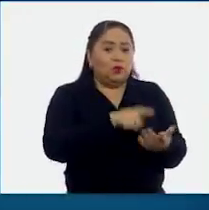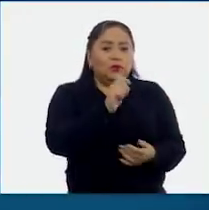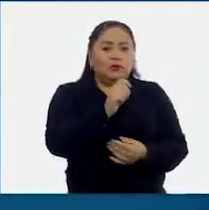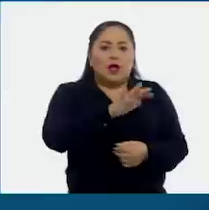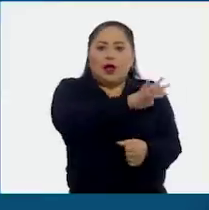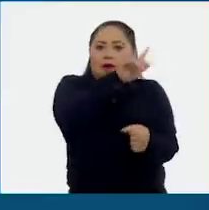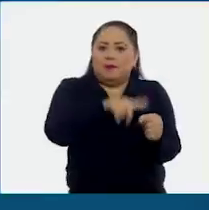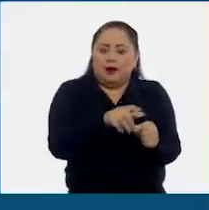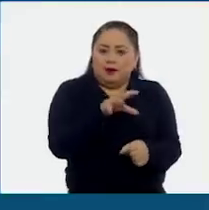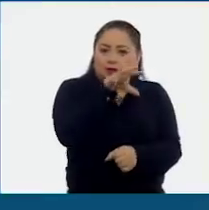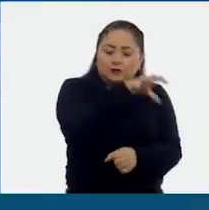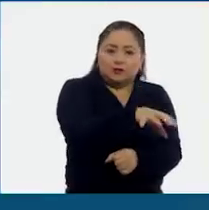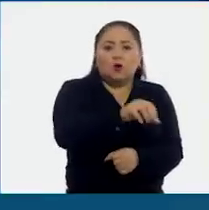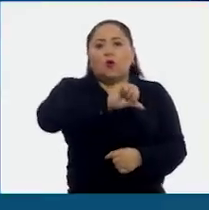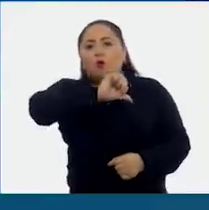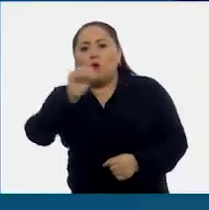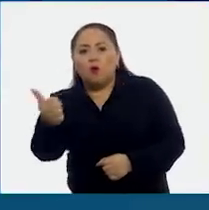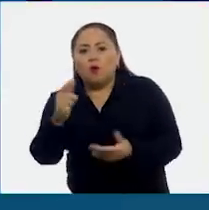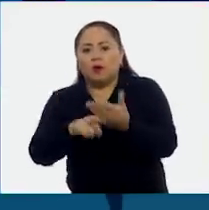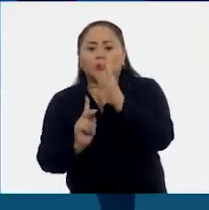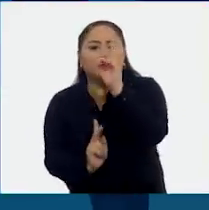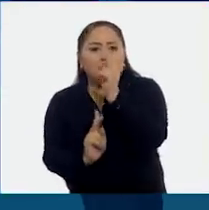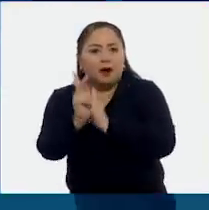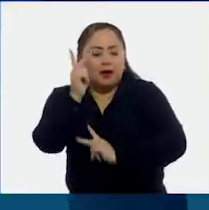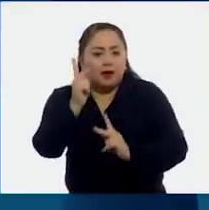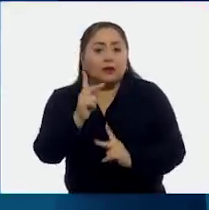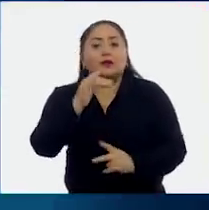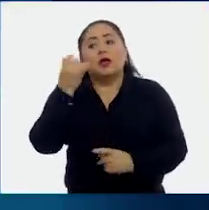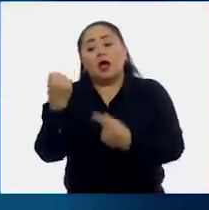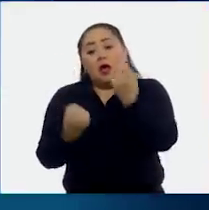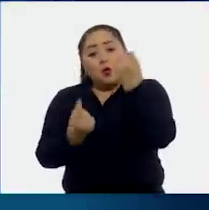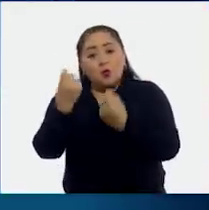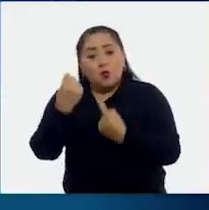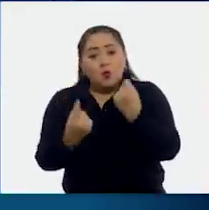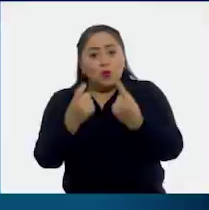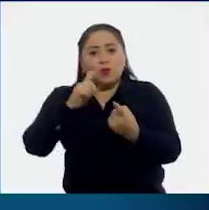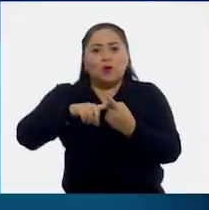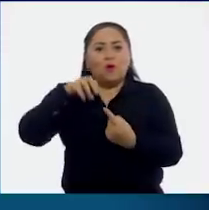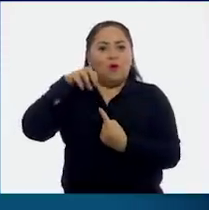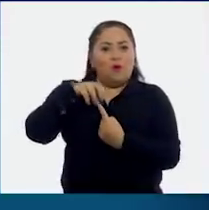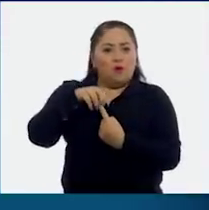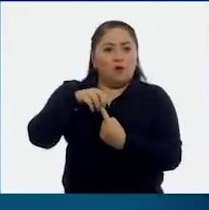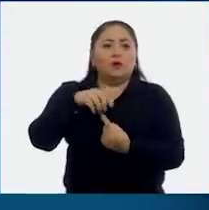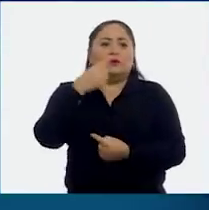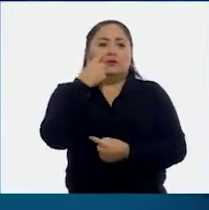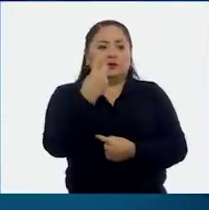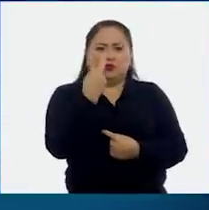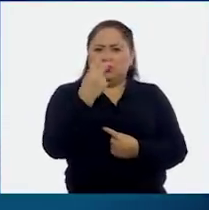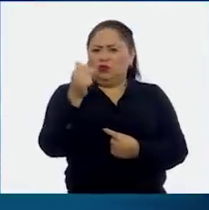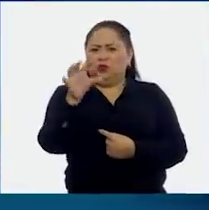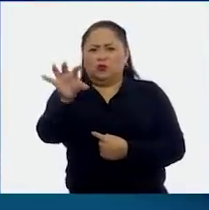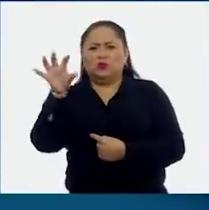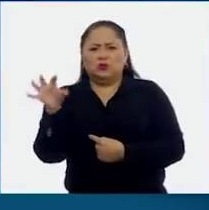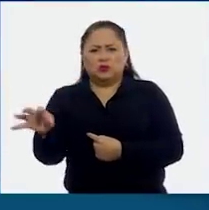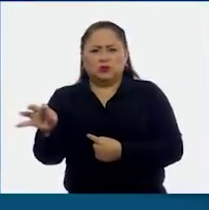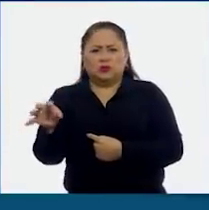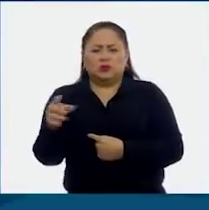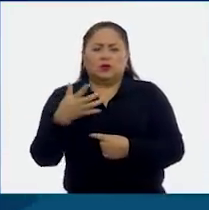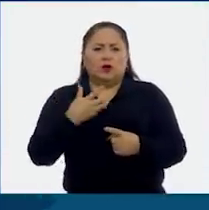de los animales, otros al de las plantas y algunos al de los hongos. Los otros 2 reinos agrupan